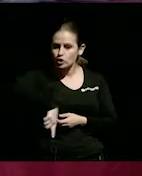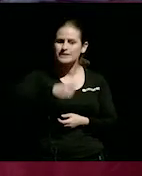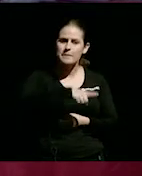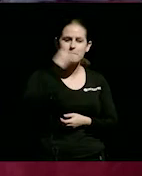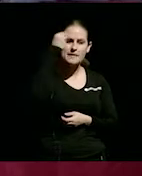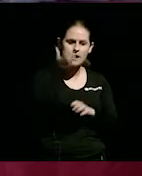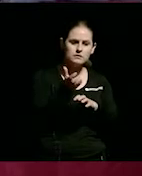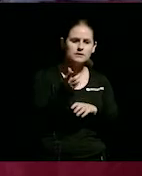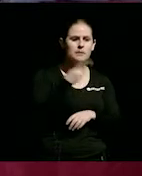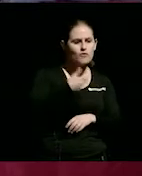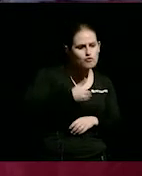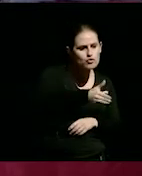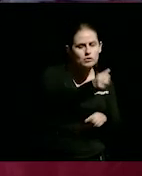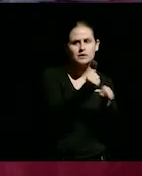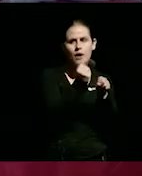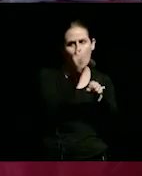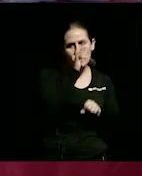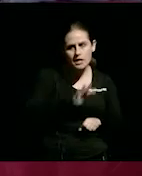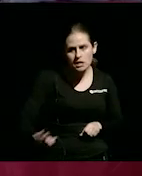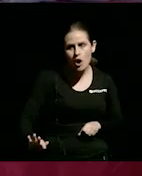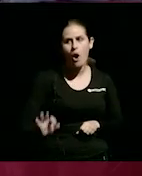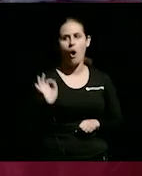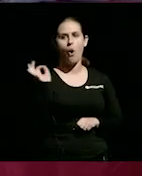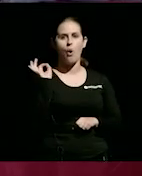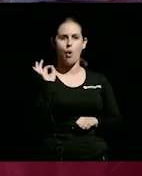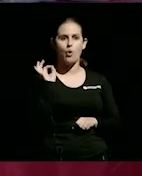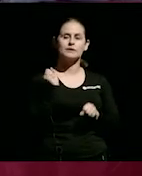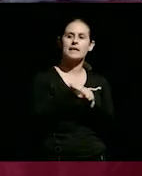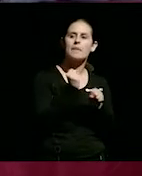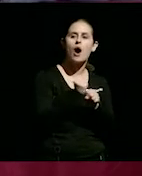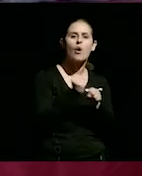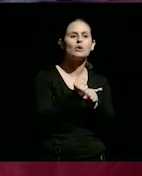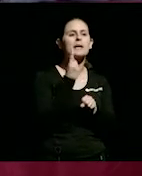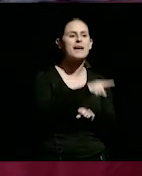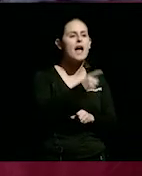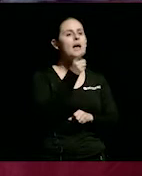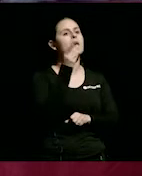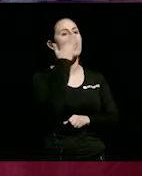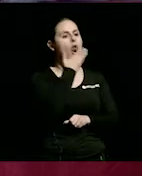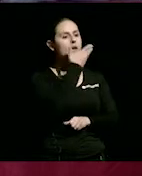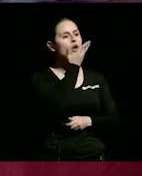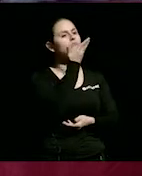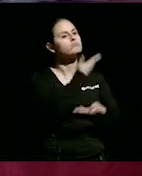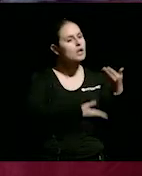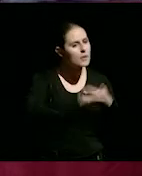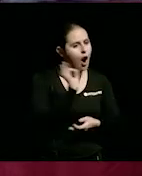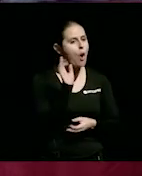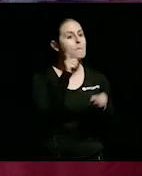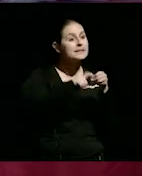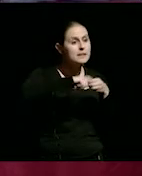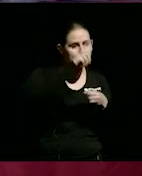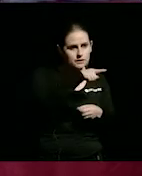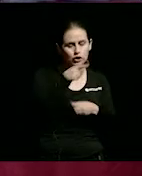con niños o si hacéis algún tipo de participación en colegios o eso, con la infancia.